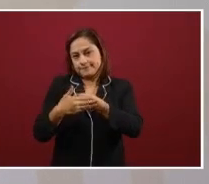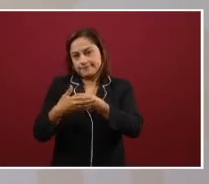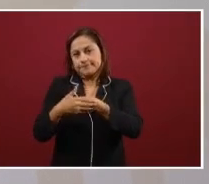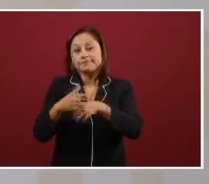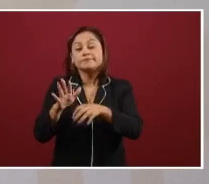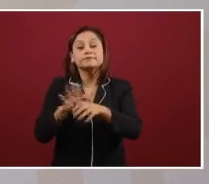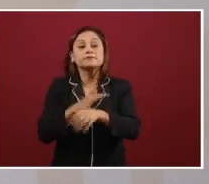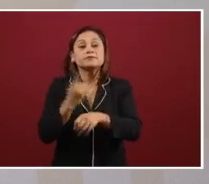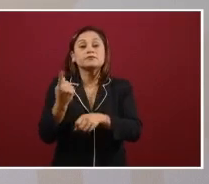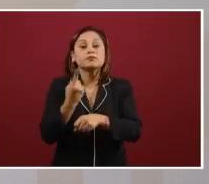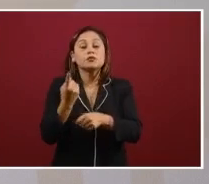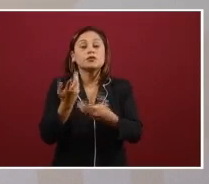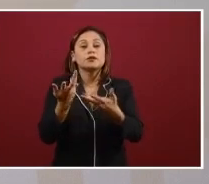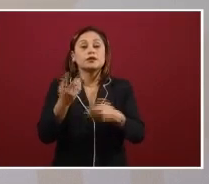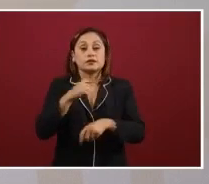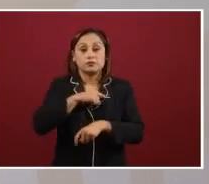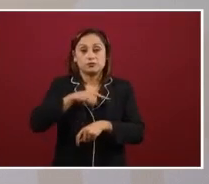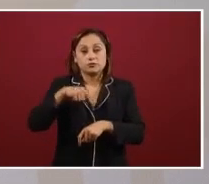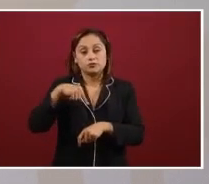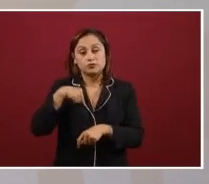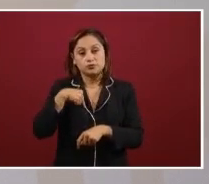ir